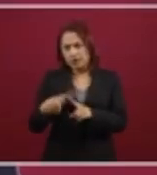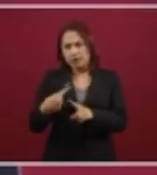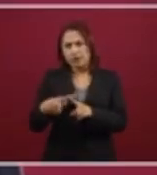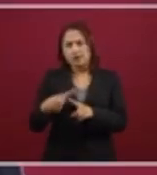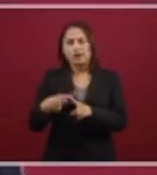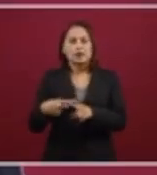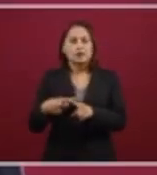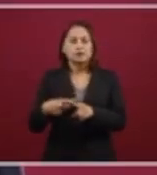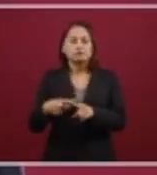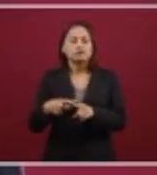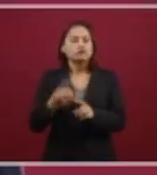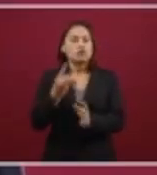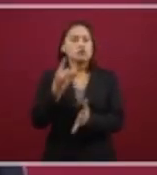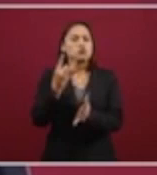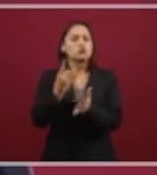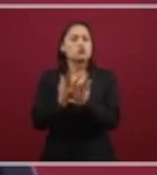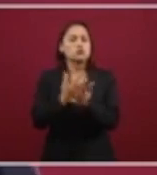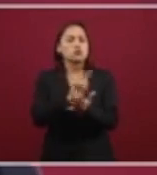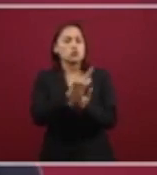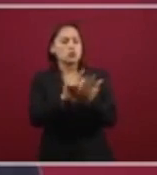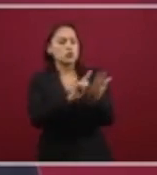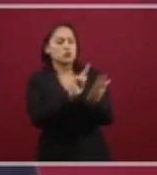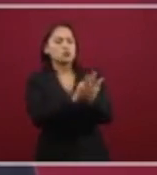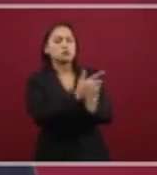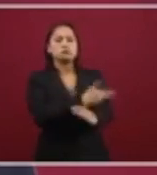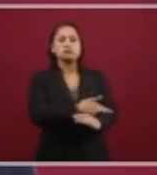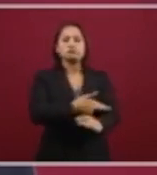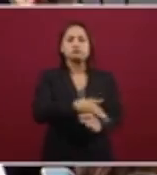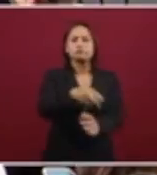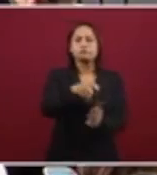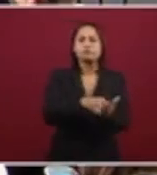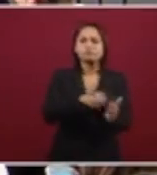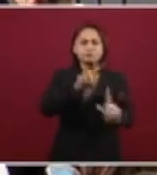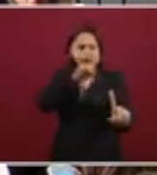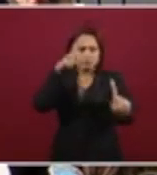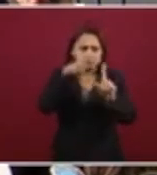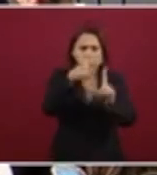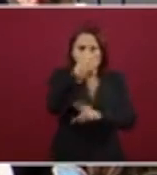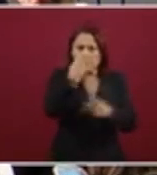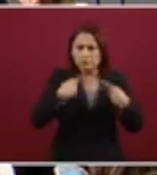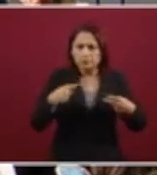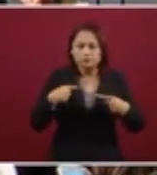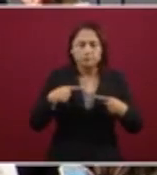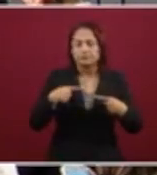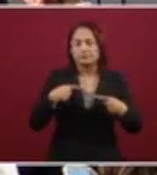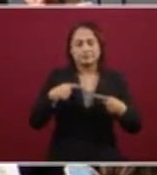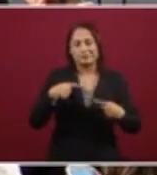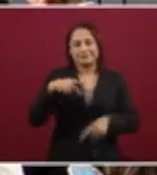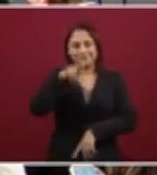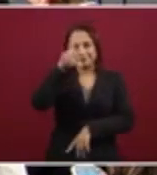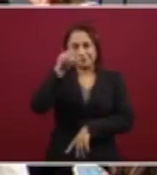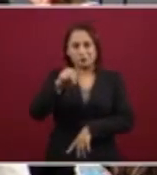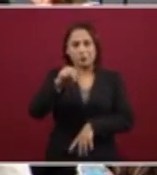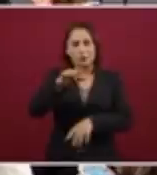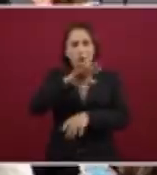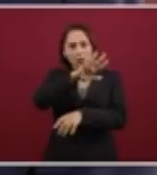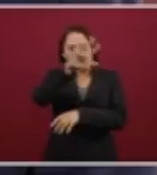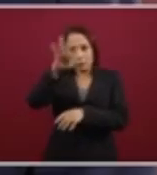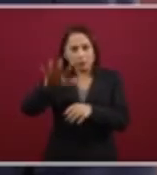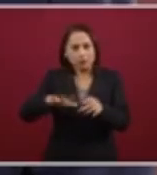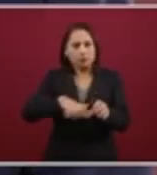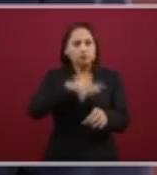cambios, reformas con destinatarios, es poner orden en esto.